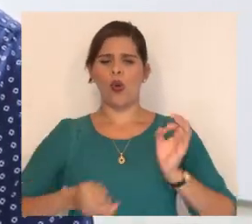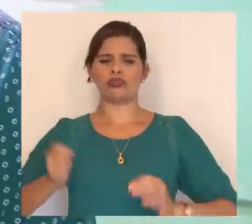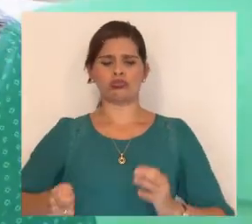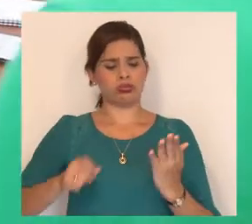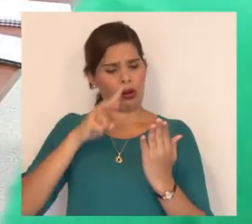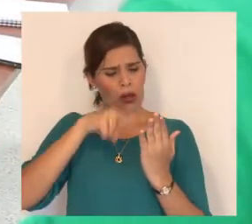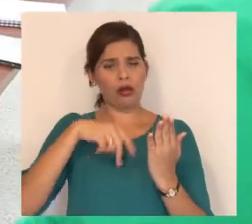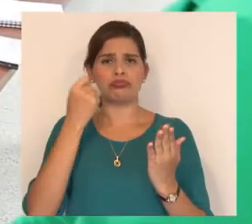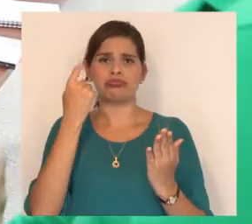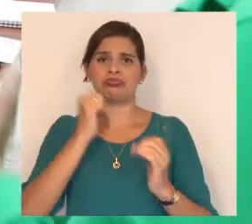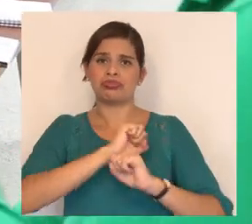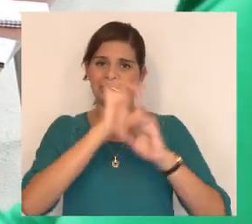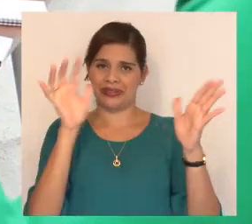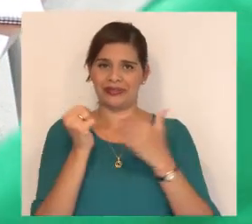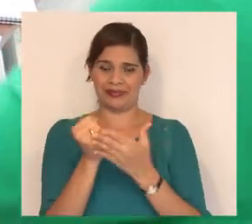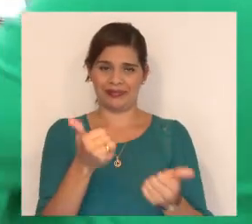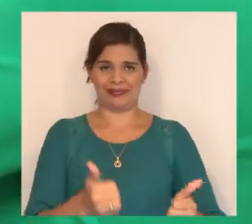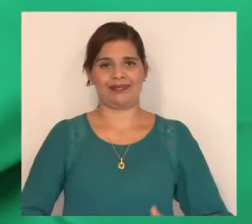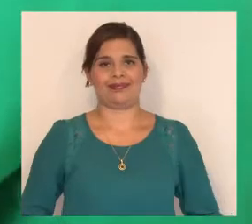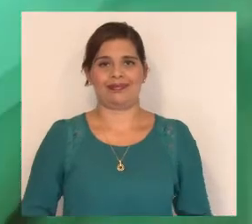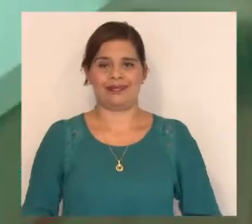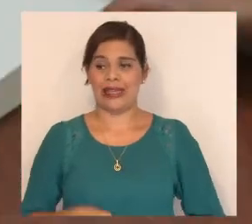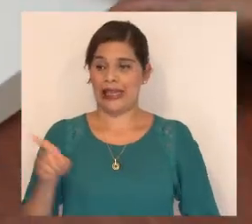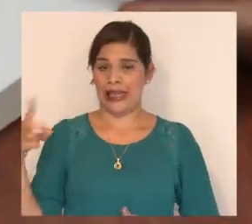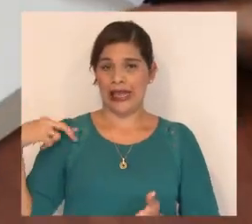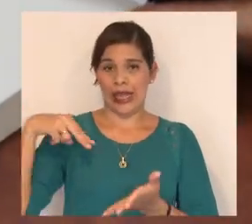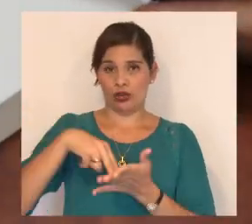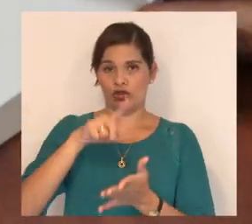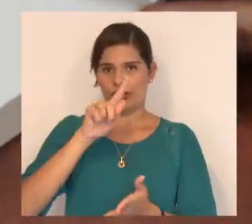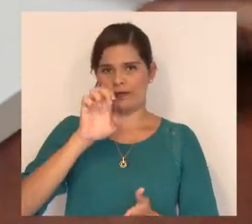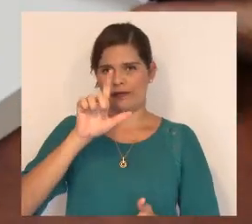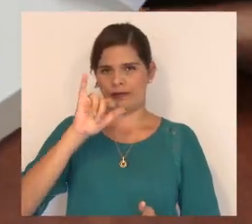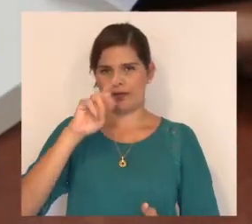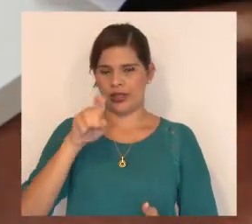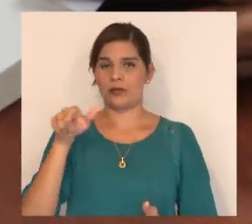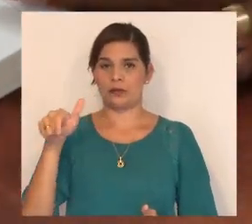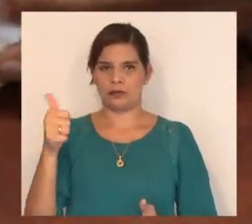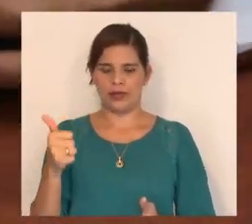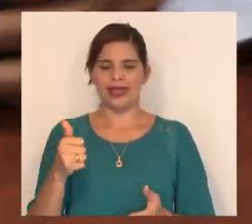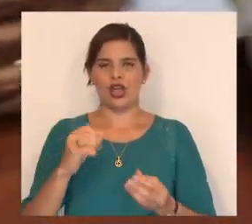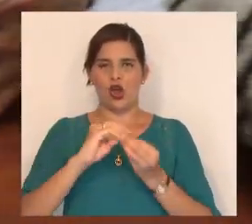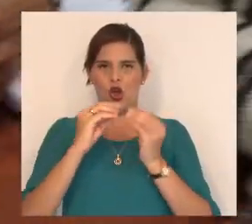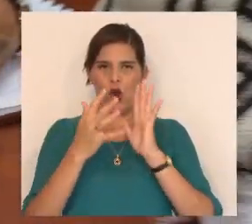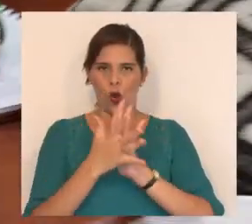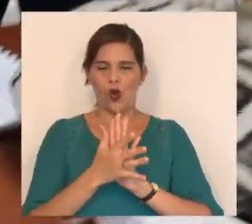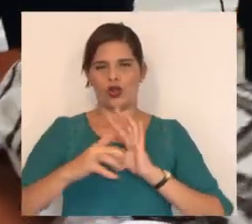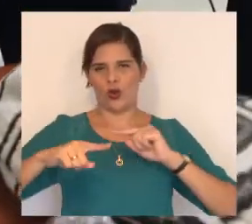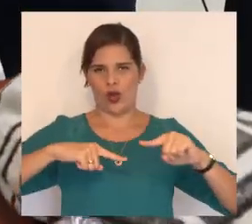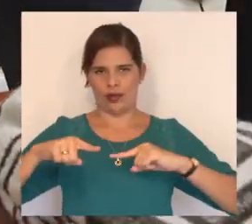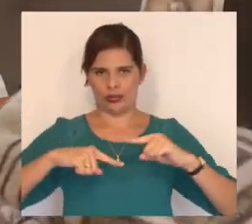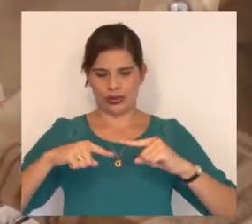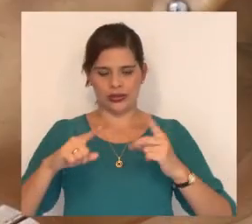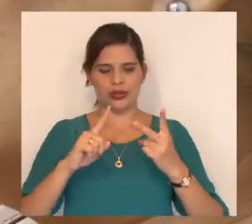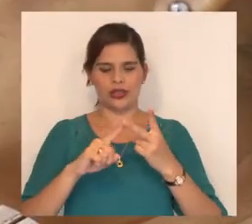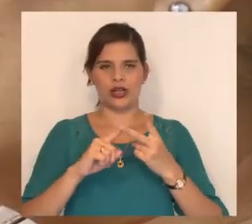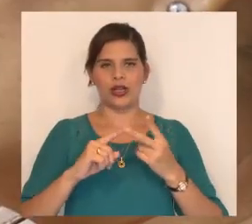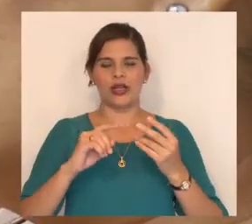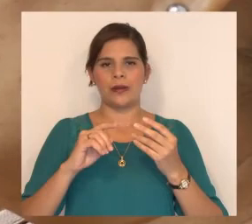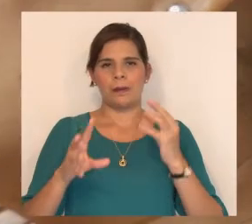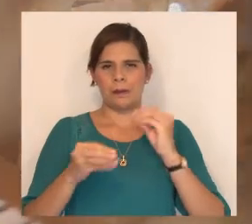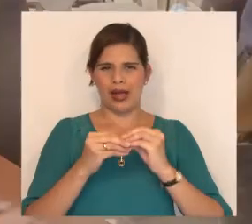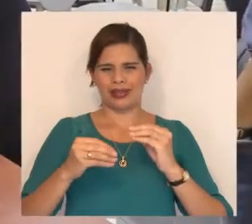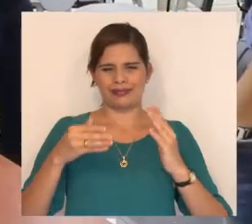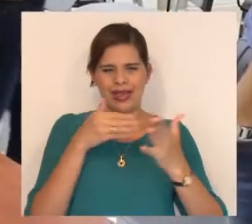términos generales. El autor ofrece una visión especializada del Código de Procedimiento Administrativo y de lo Contencioso Administrativo, que como